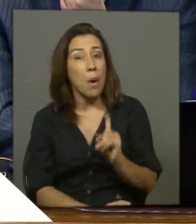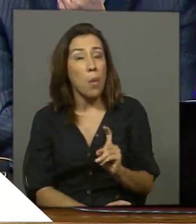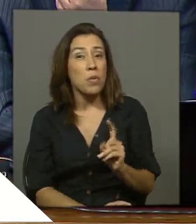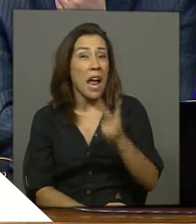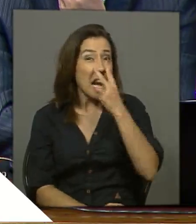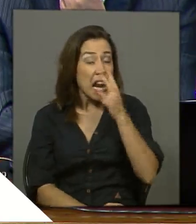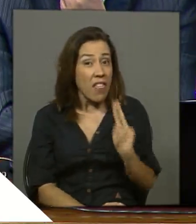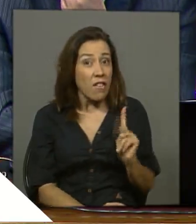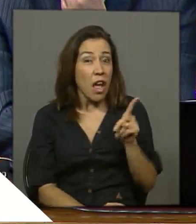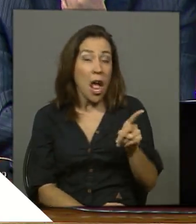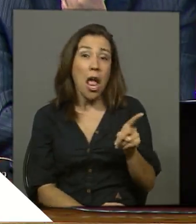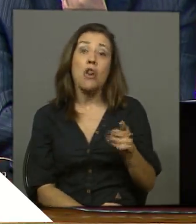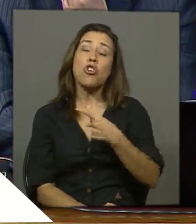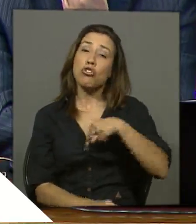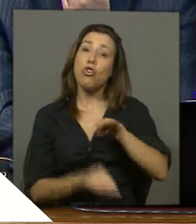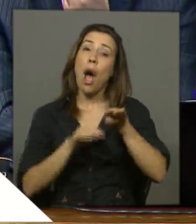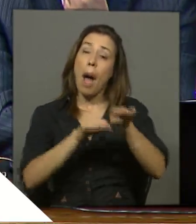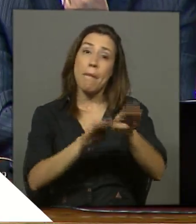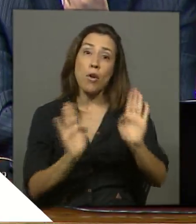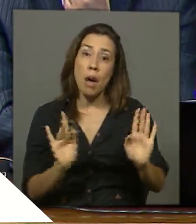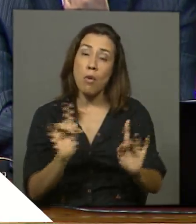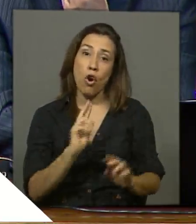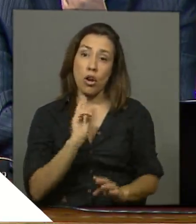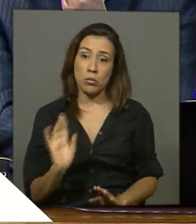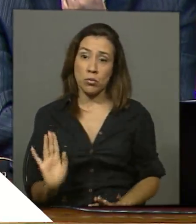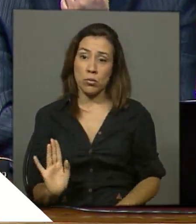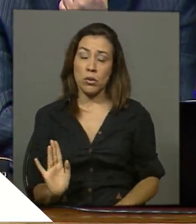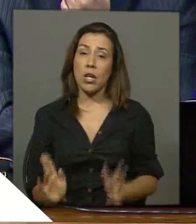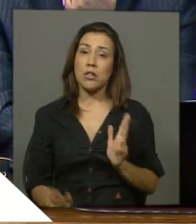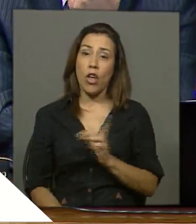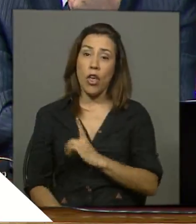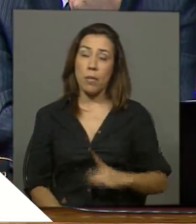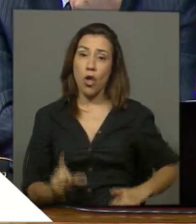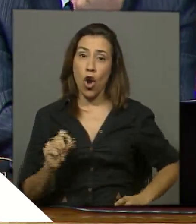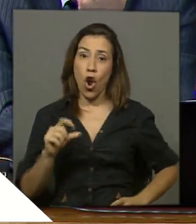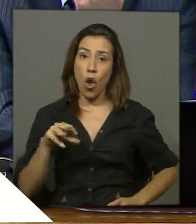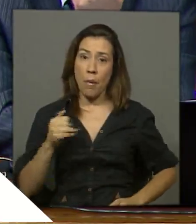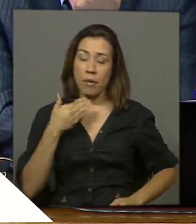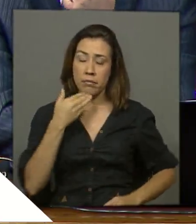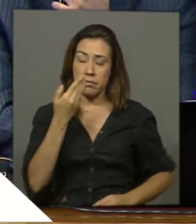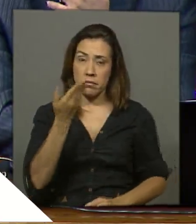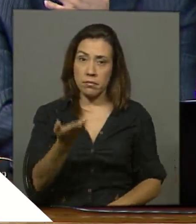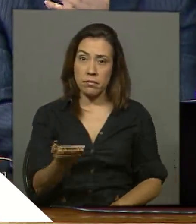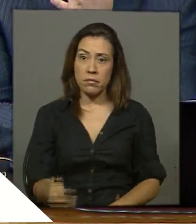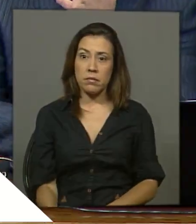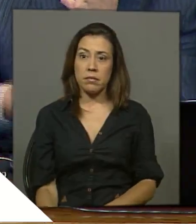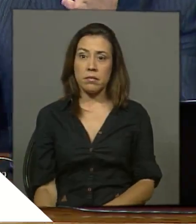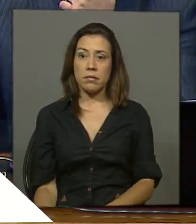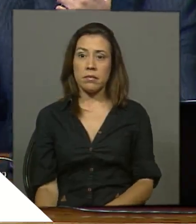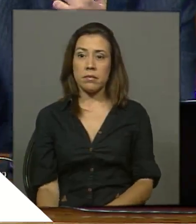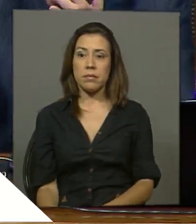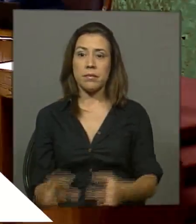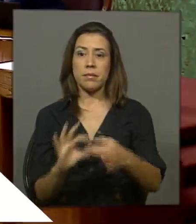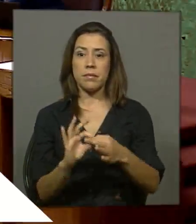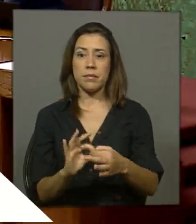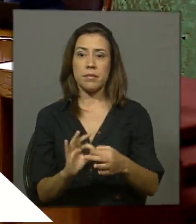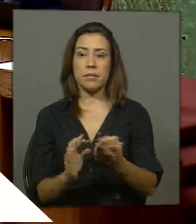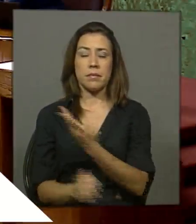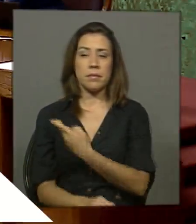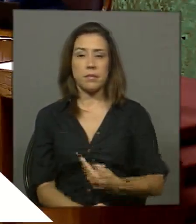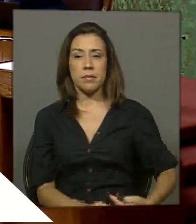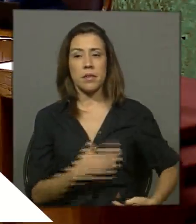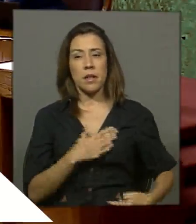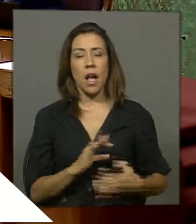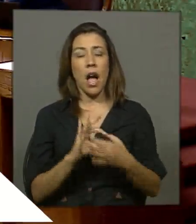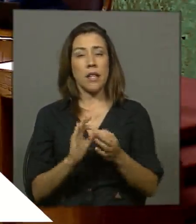impertinente nosotros vamos a respaldar aquello señor diputado coloma Le ofrezco la palabra Muchas gracias presidente quiero